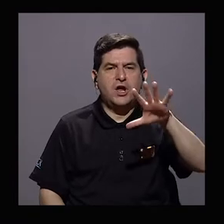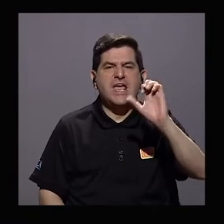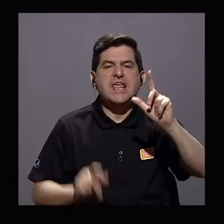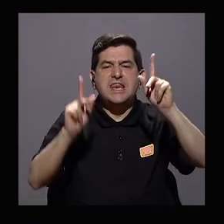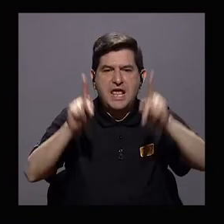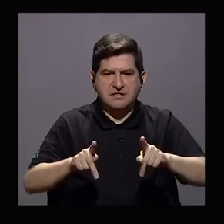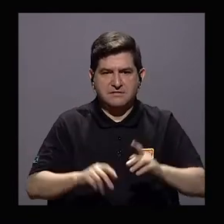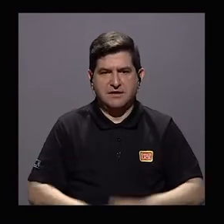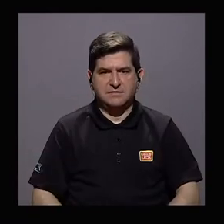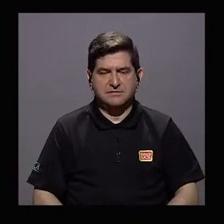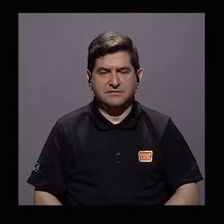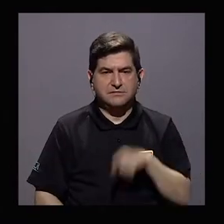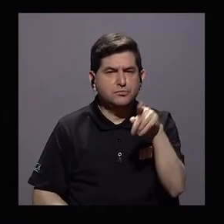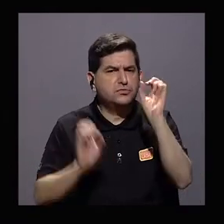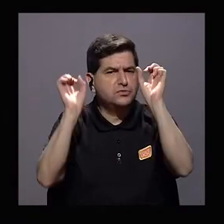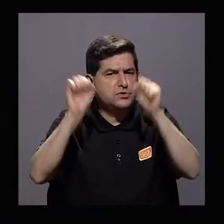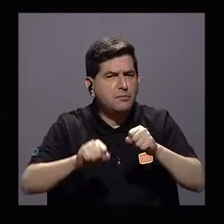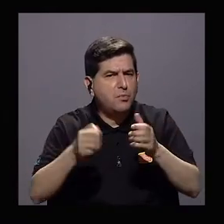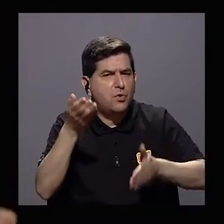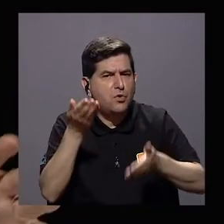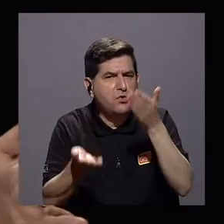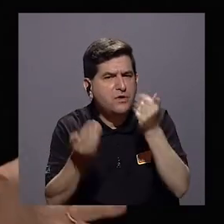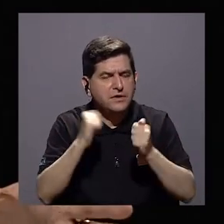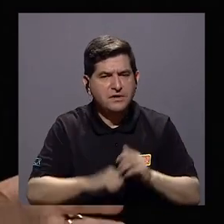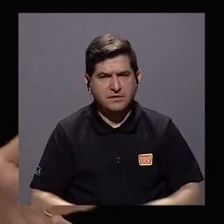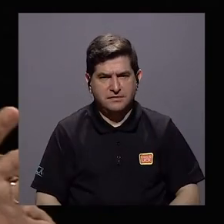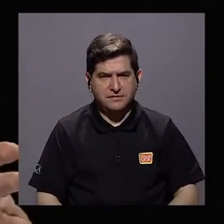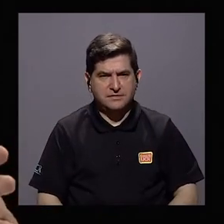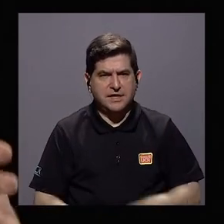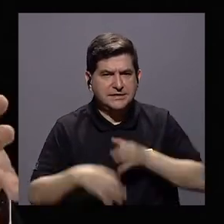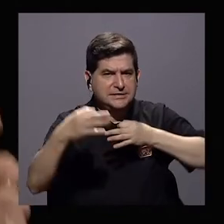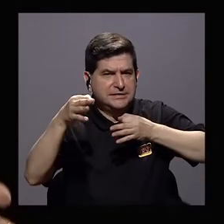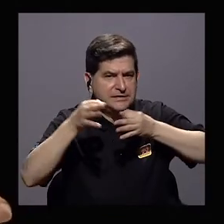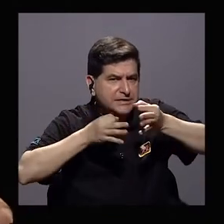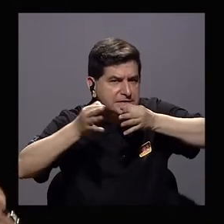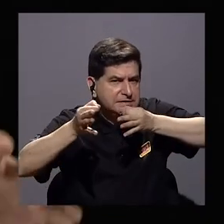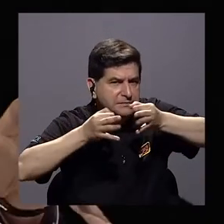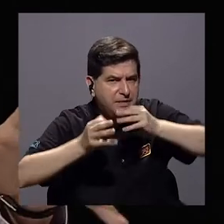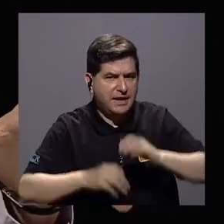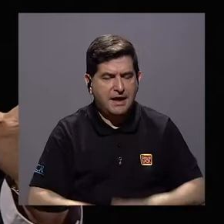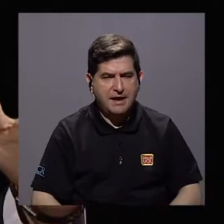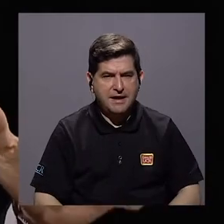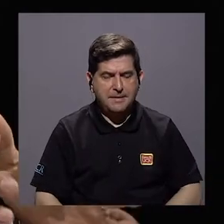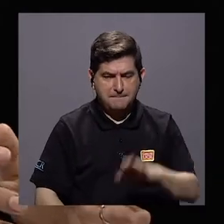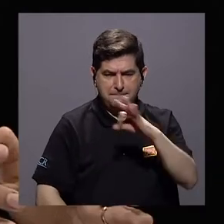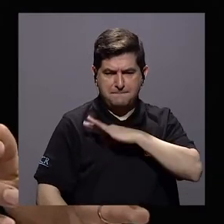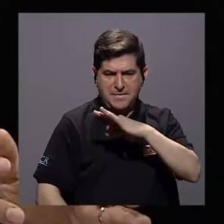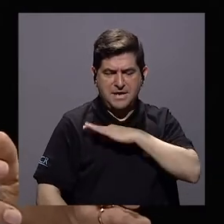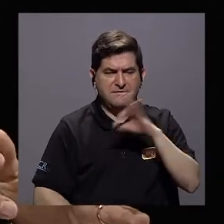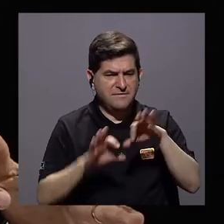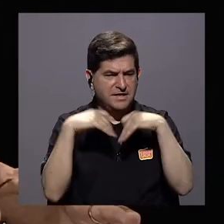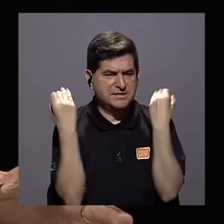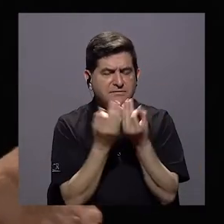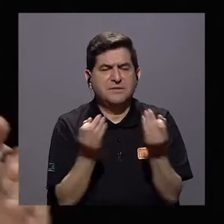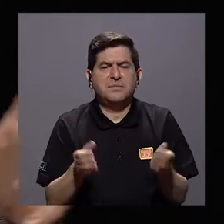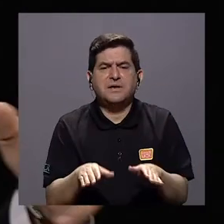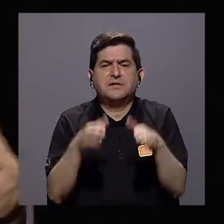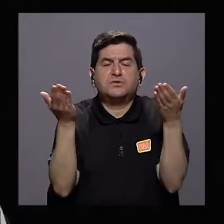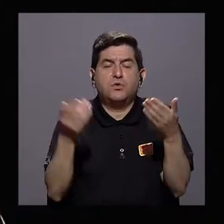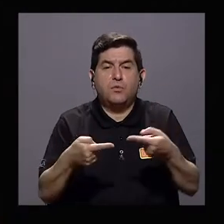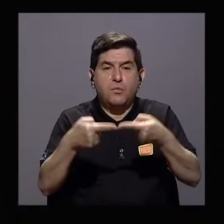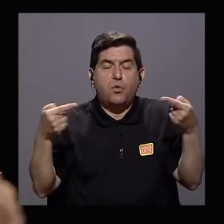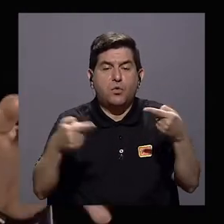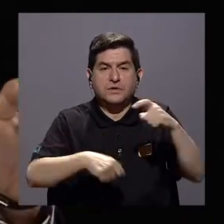menos esas 500 personas. ¿Podría usted un poco entonces darnos una explicación de cómo se ven beneficiadas esas familias